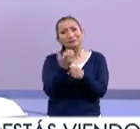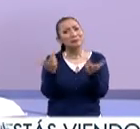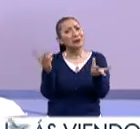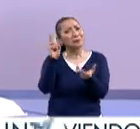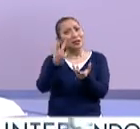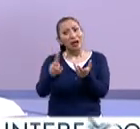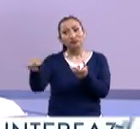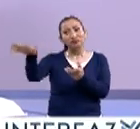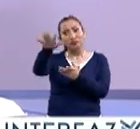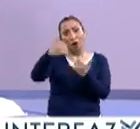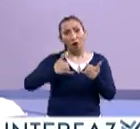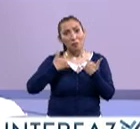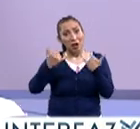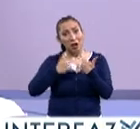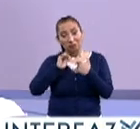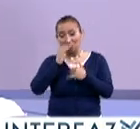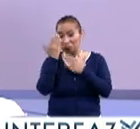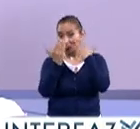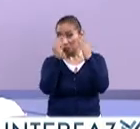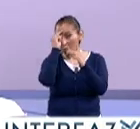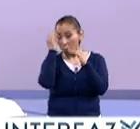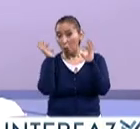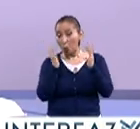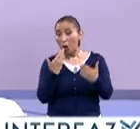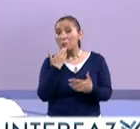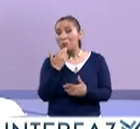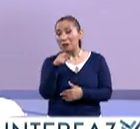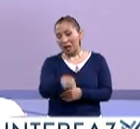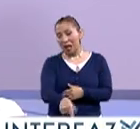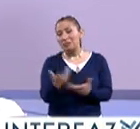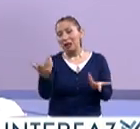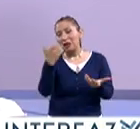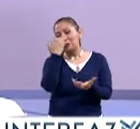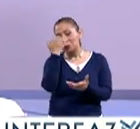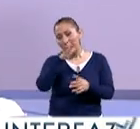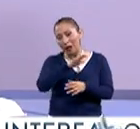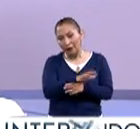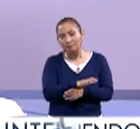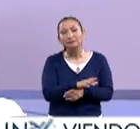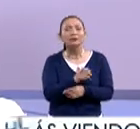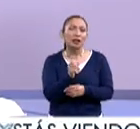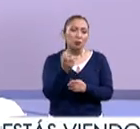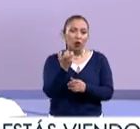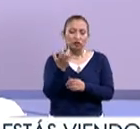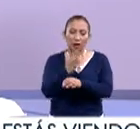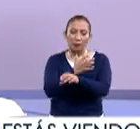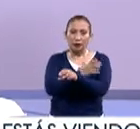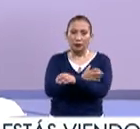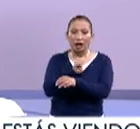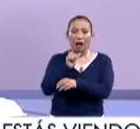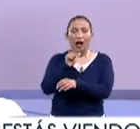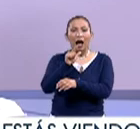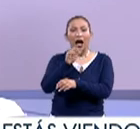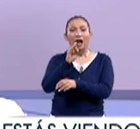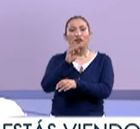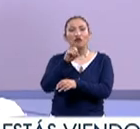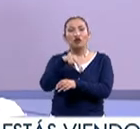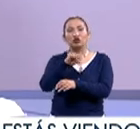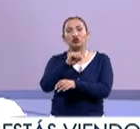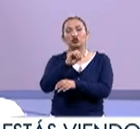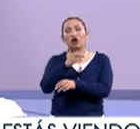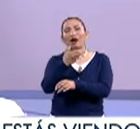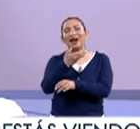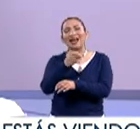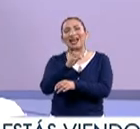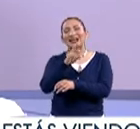Grandes jóvenes estudiantes han salido muy bien preparados de ahí, de esta trinchera, y por ello nos acompaña Alfonso Herrera Peña, él es director de